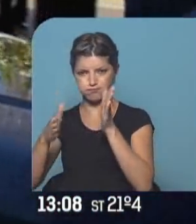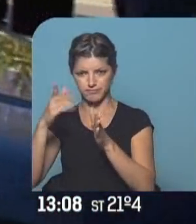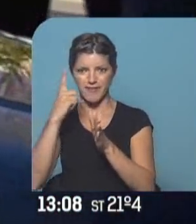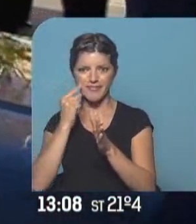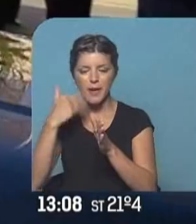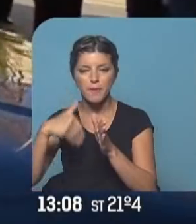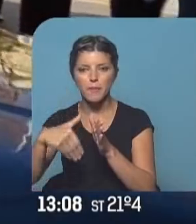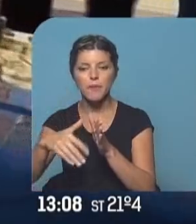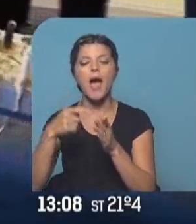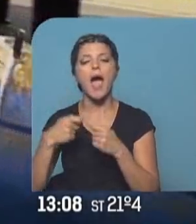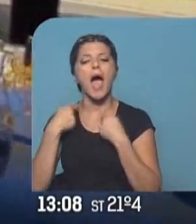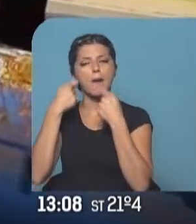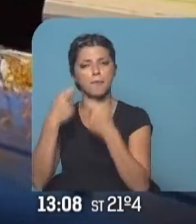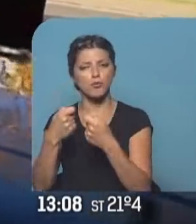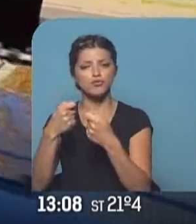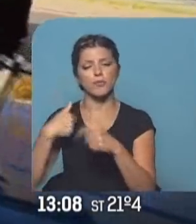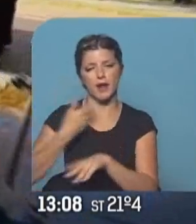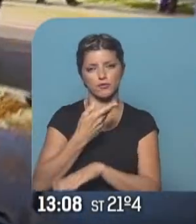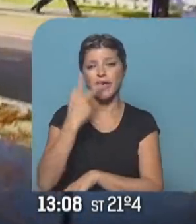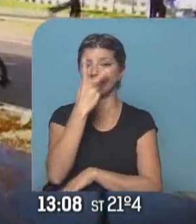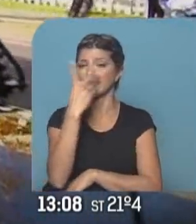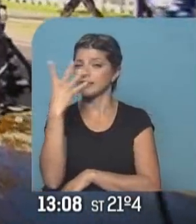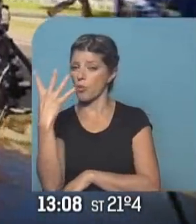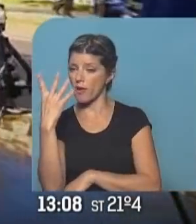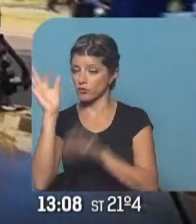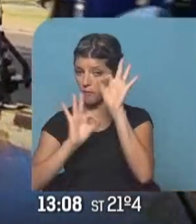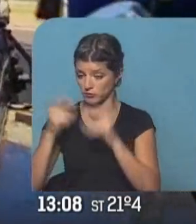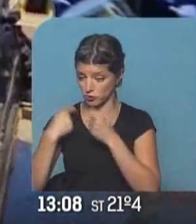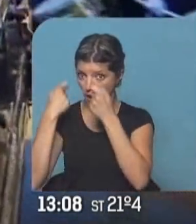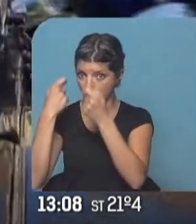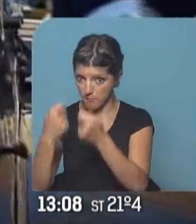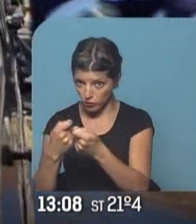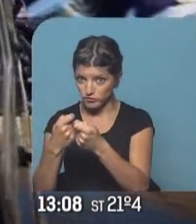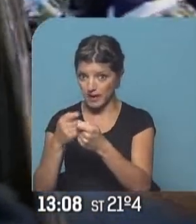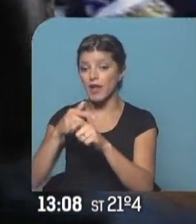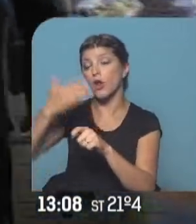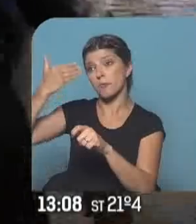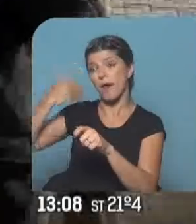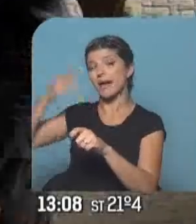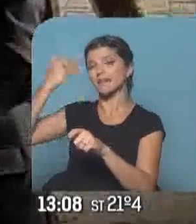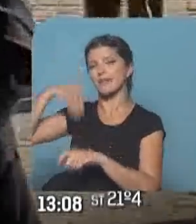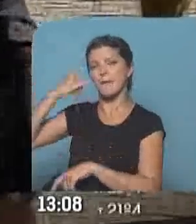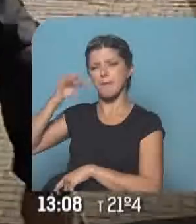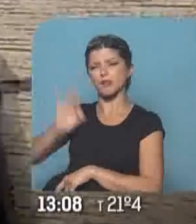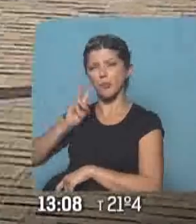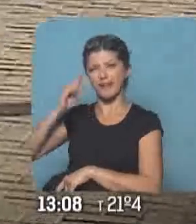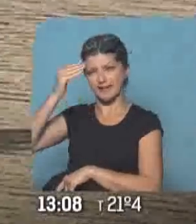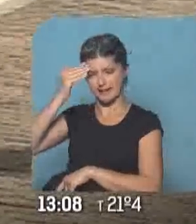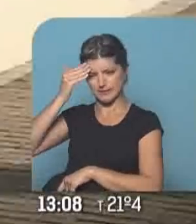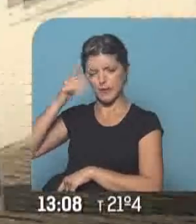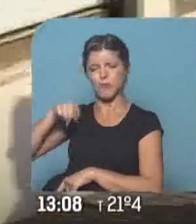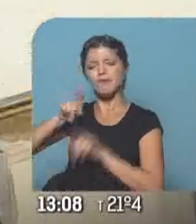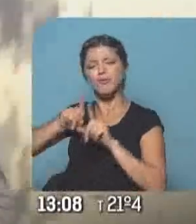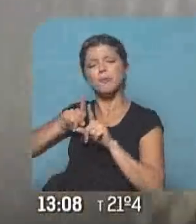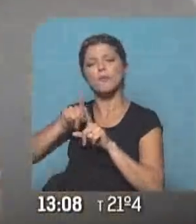una popularidad del 34%, la mayor aprobación registrada desde marzo de 2015, fecha en que un escándalo